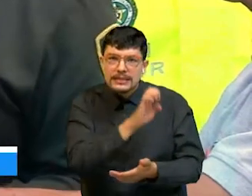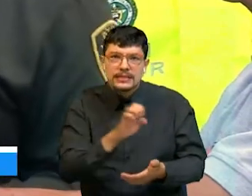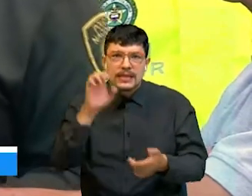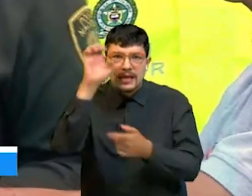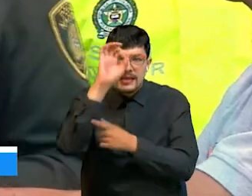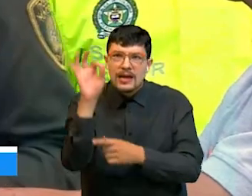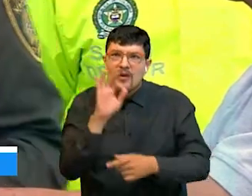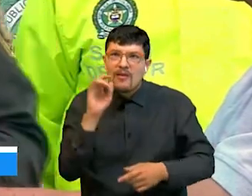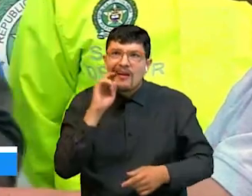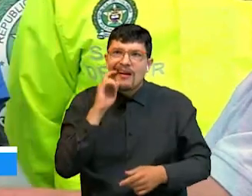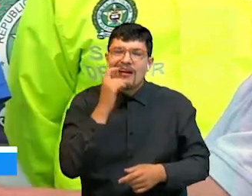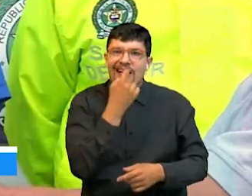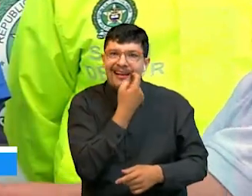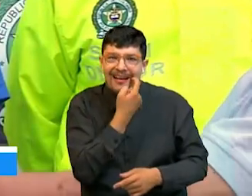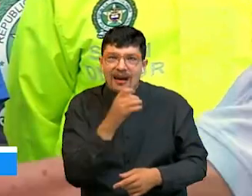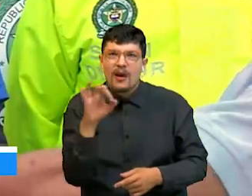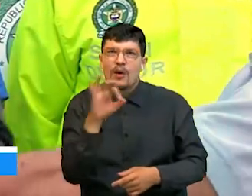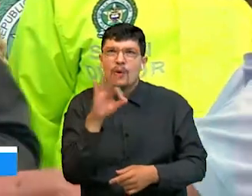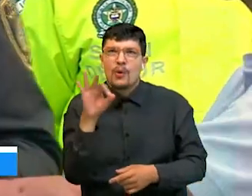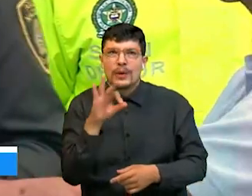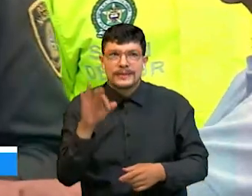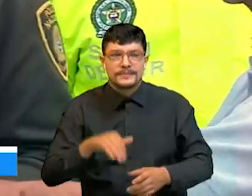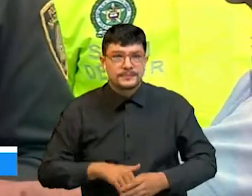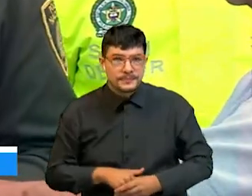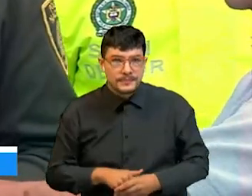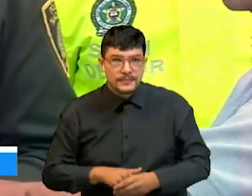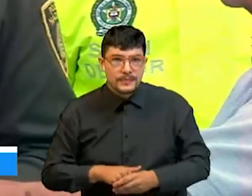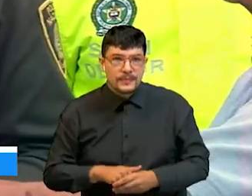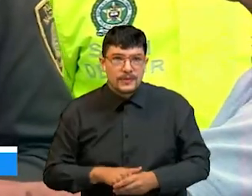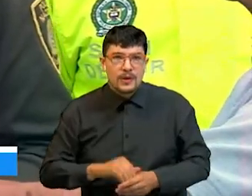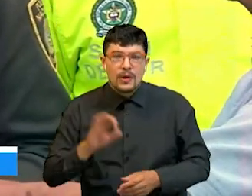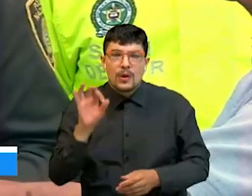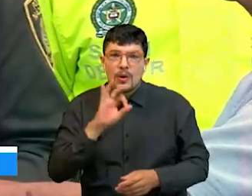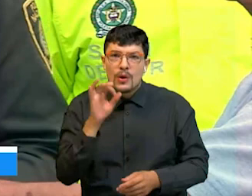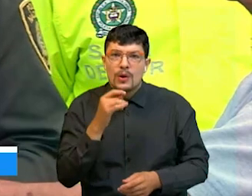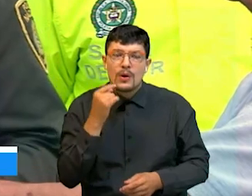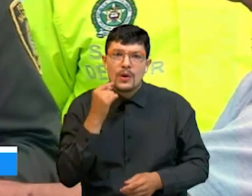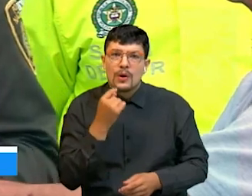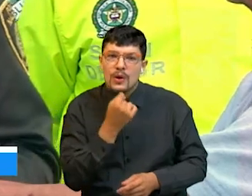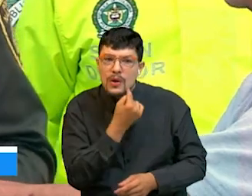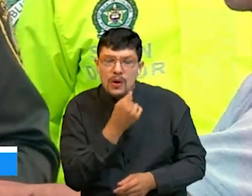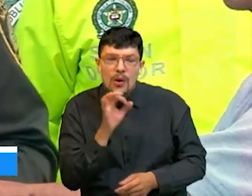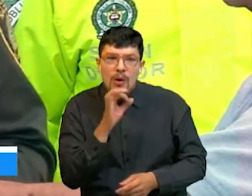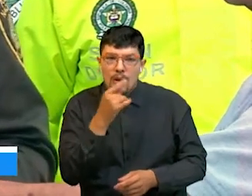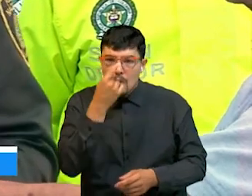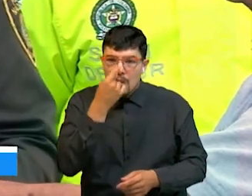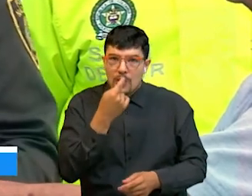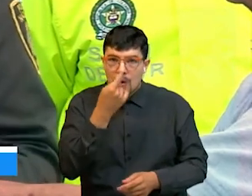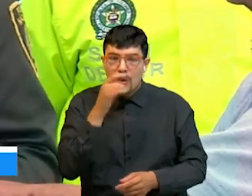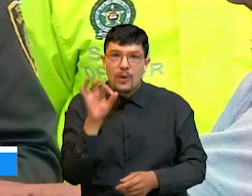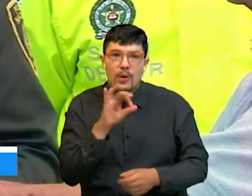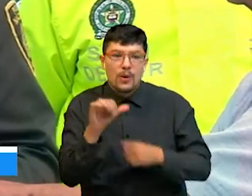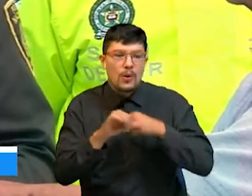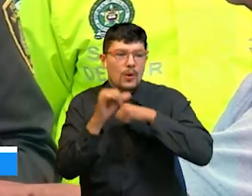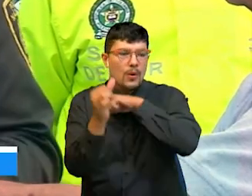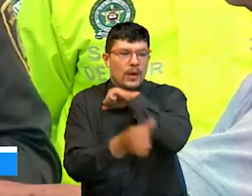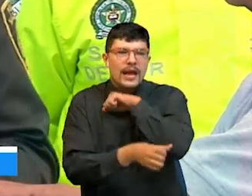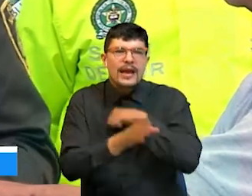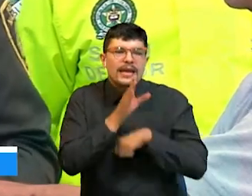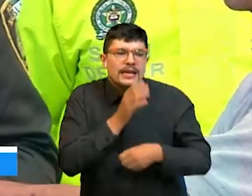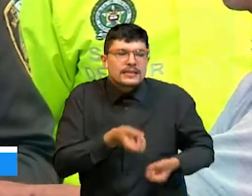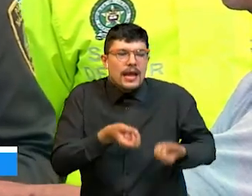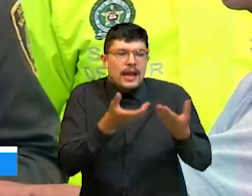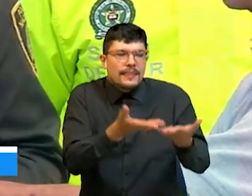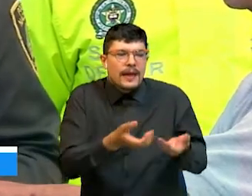diseño de sonrisa o del corpiño o del derrier, ¿quién se la regala? Es